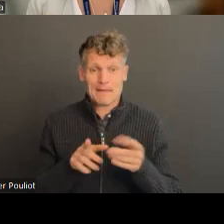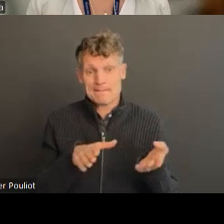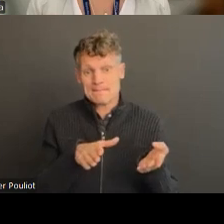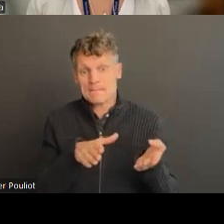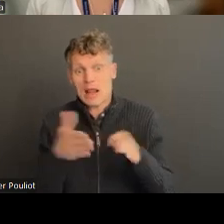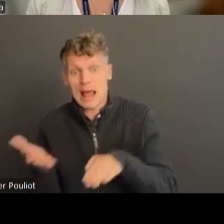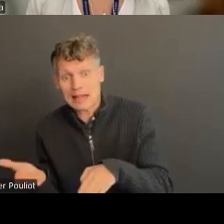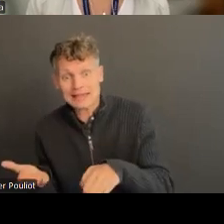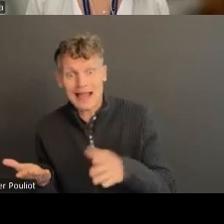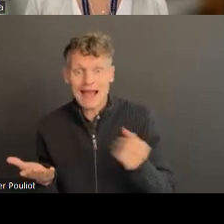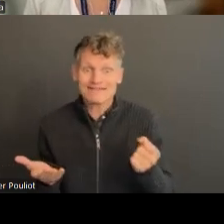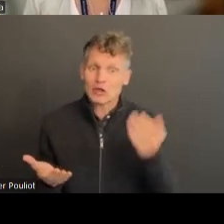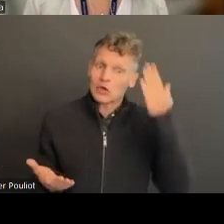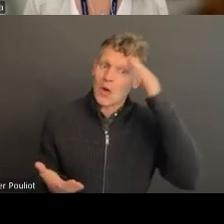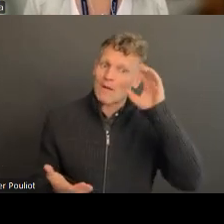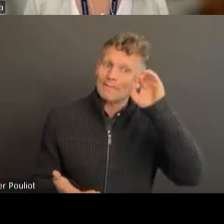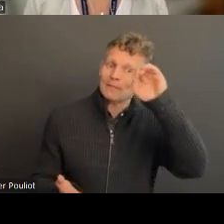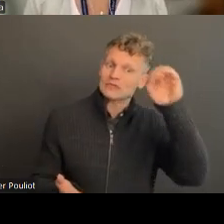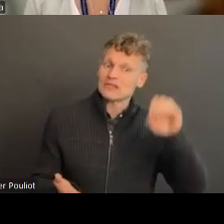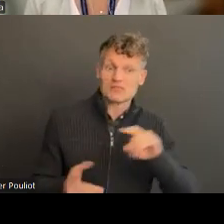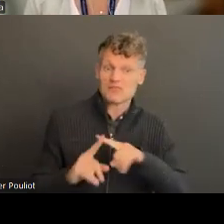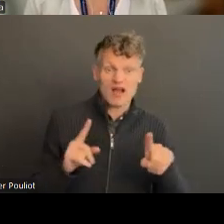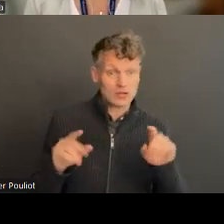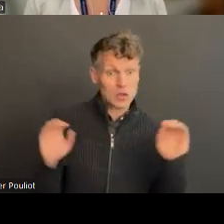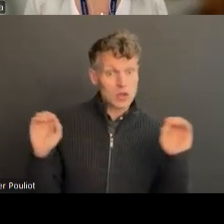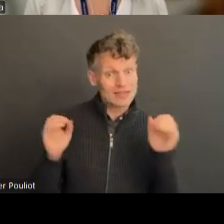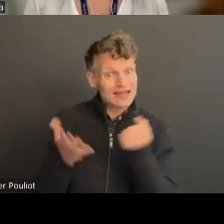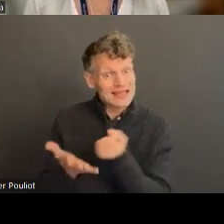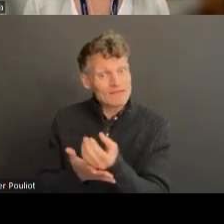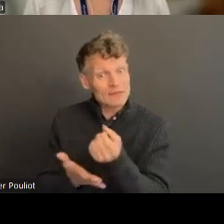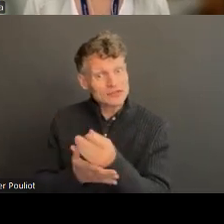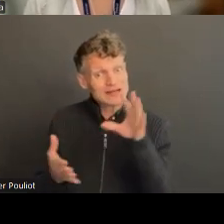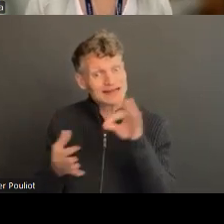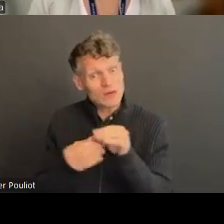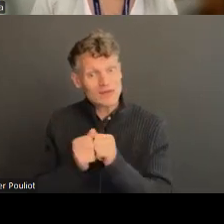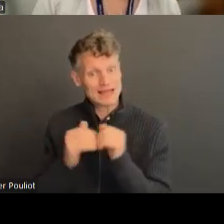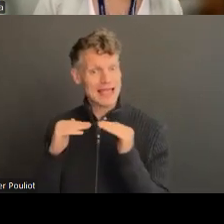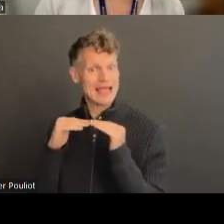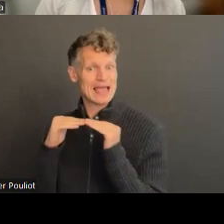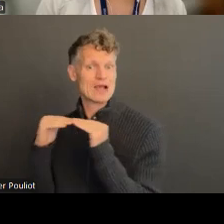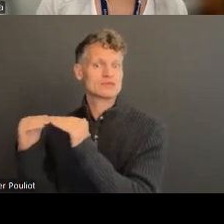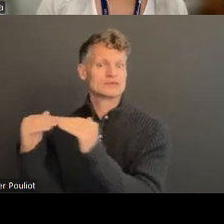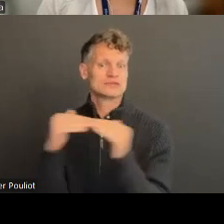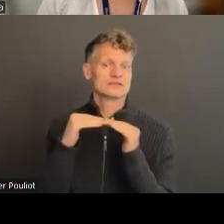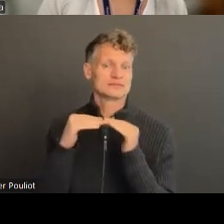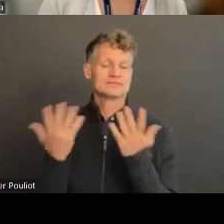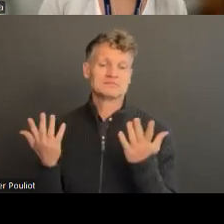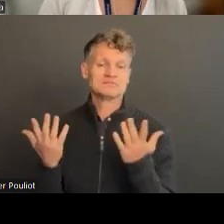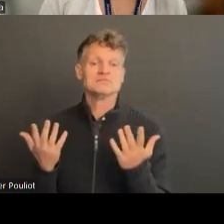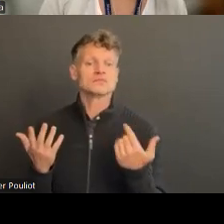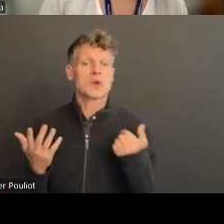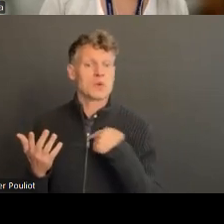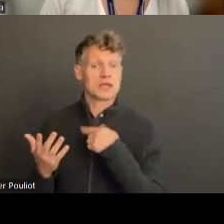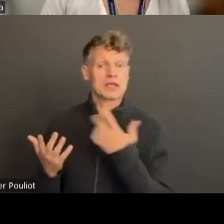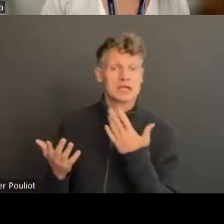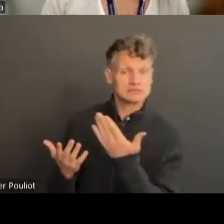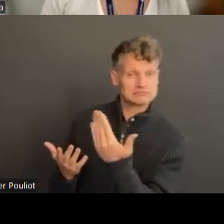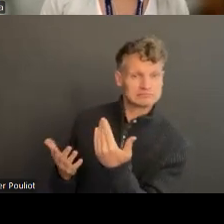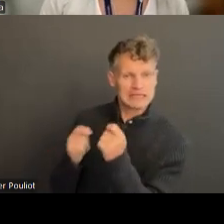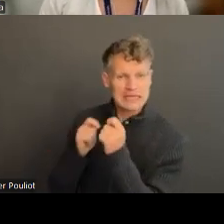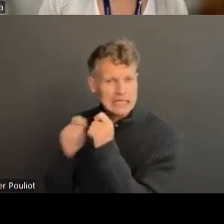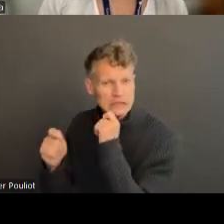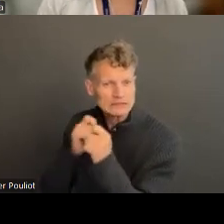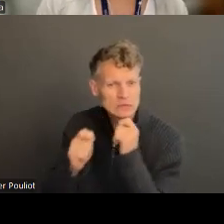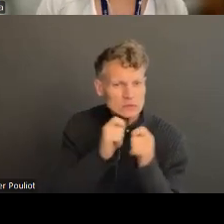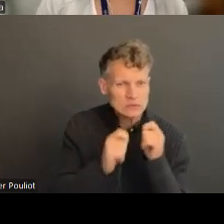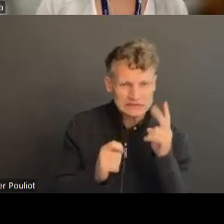nos podemos dar cuenta que no existen, por ejemplo, instancias de evaluación participativa, tampoco existen instancias en participación social, a excepción